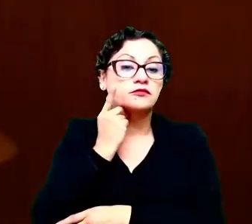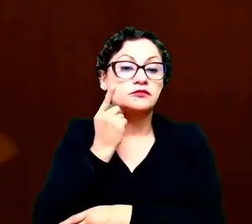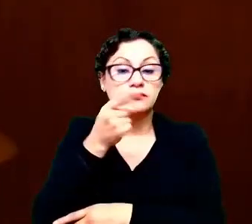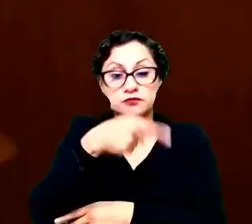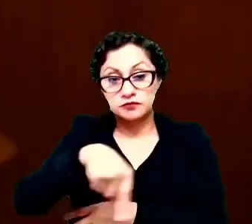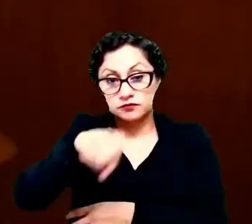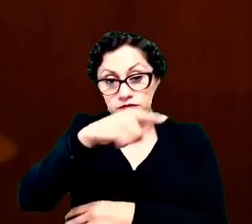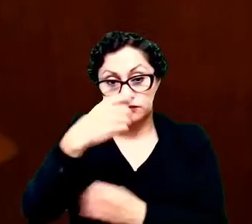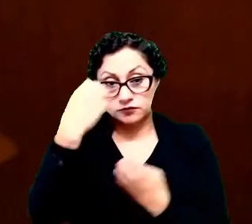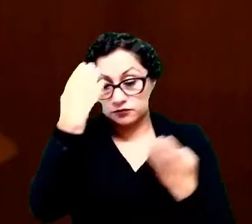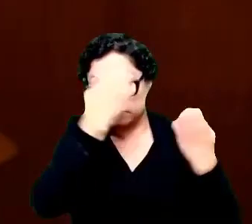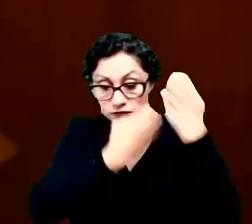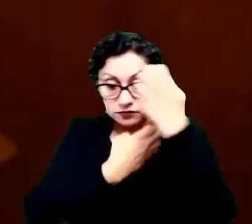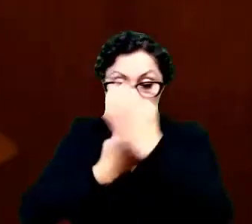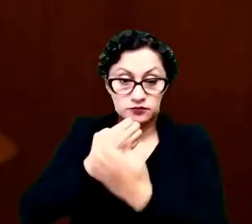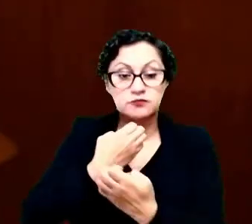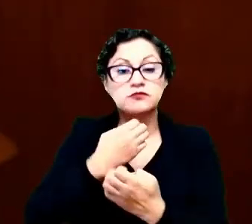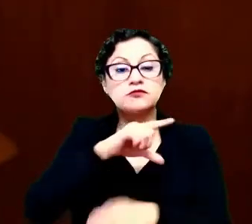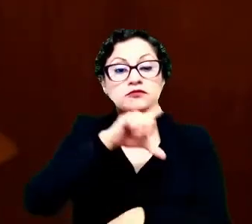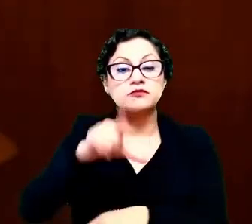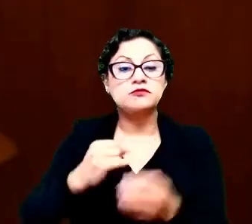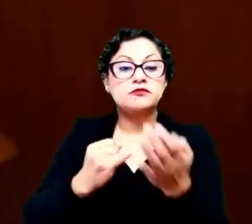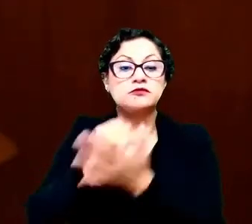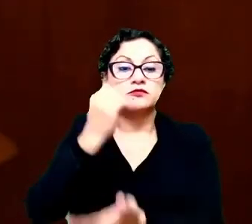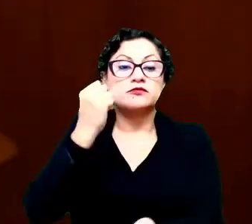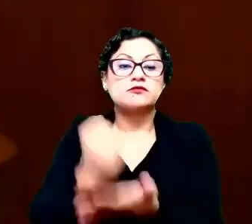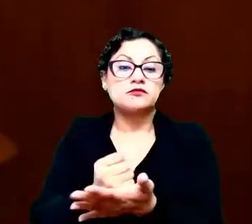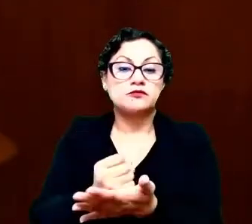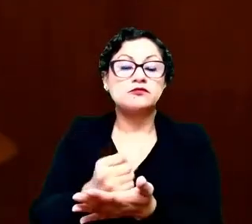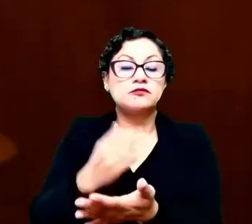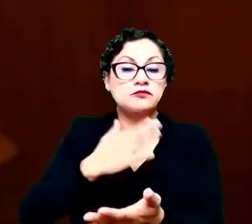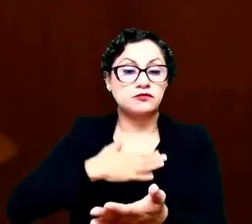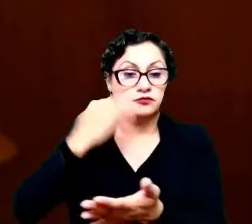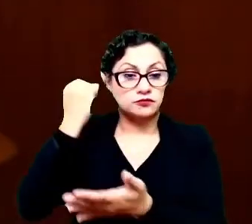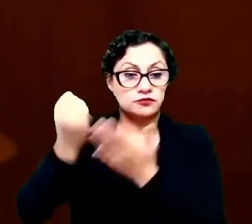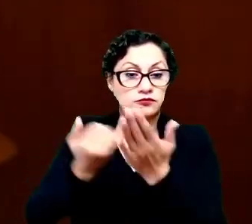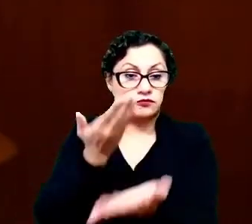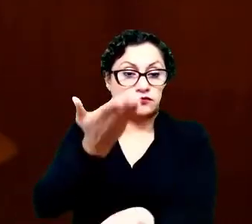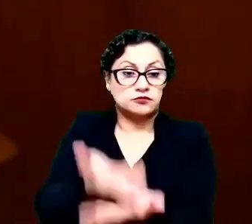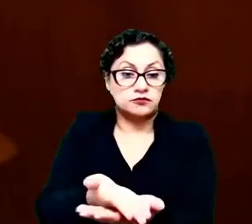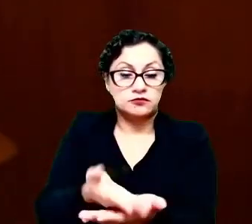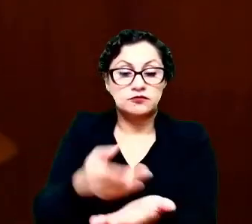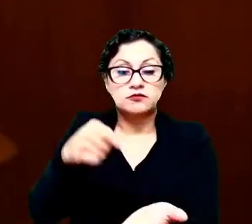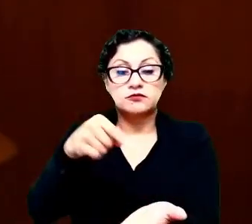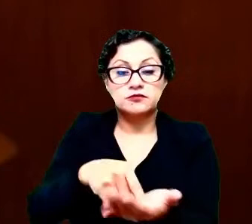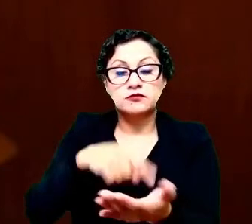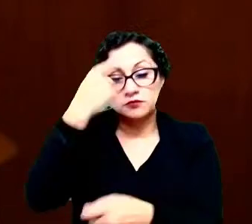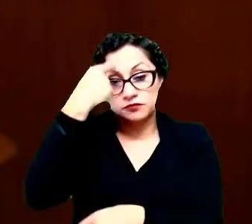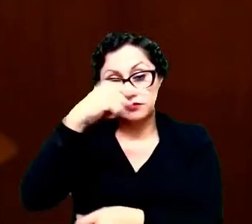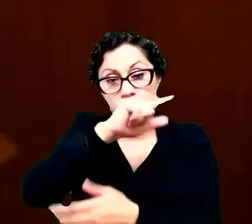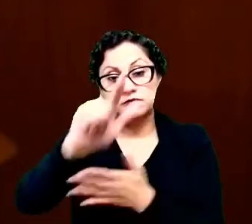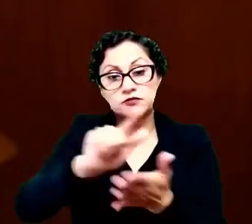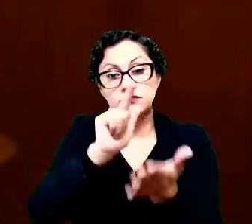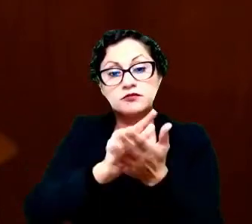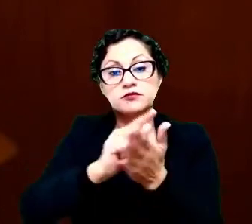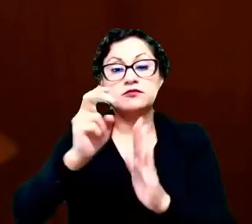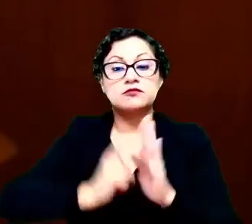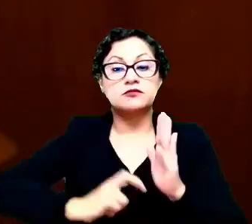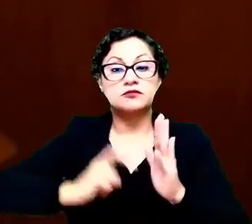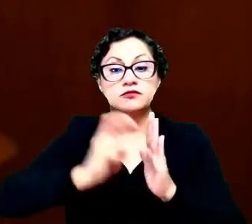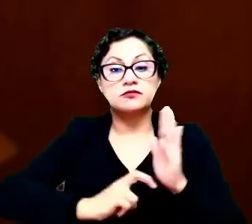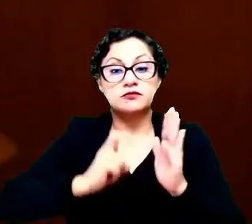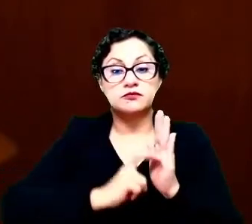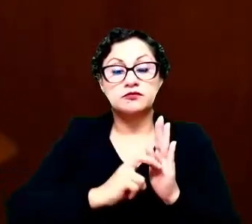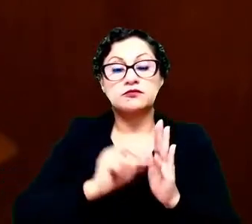análisis y dictamen de la presente iniciativa con proyecto de decreto por el que se reforma el